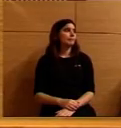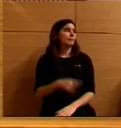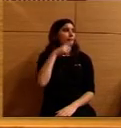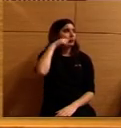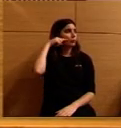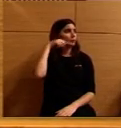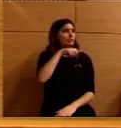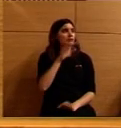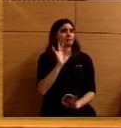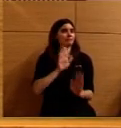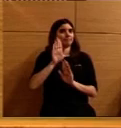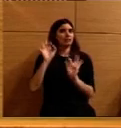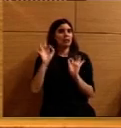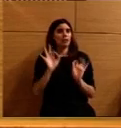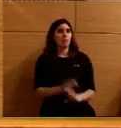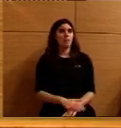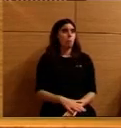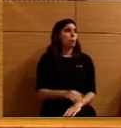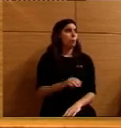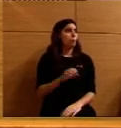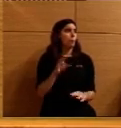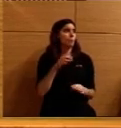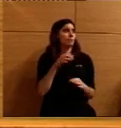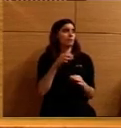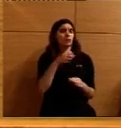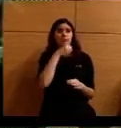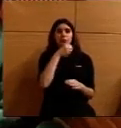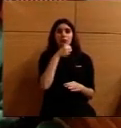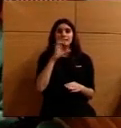Compromís. Cap intervenció ara. Partit